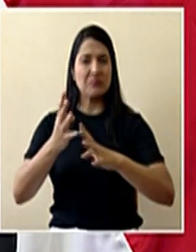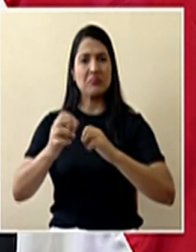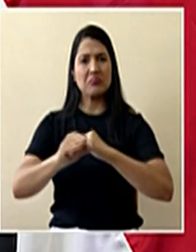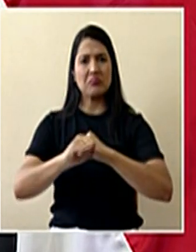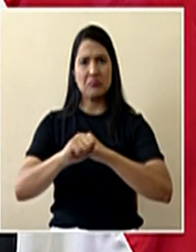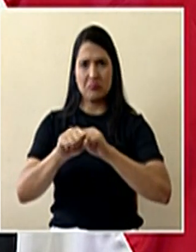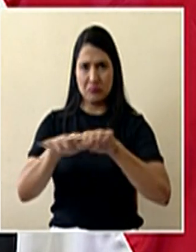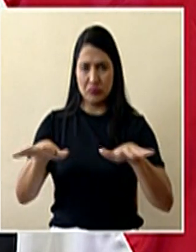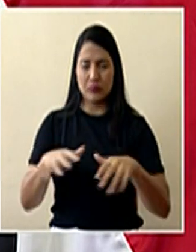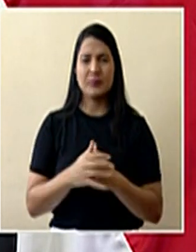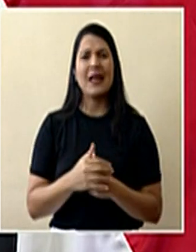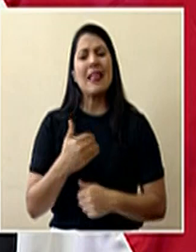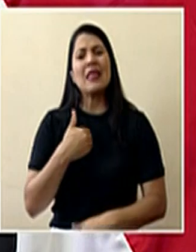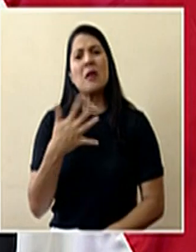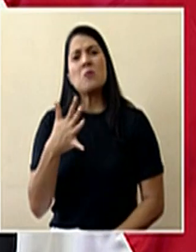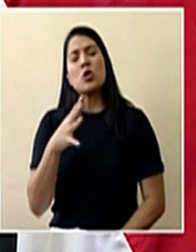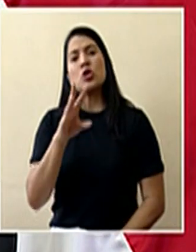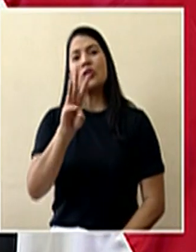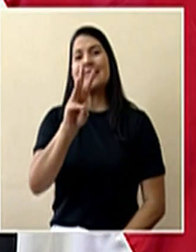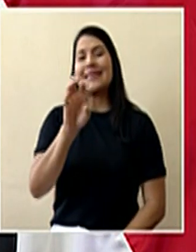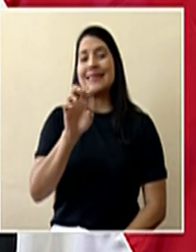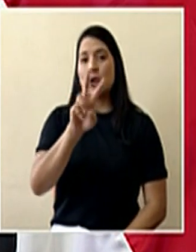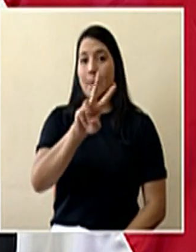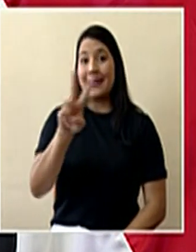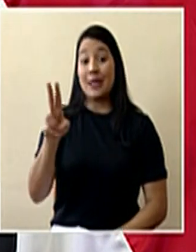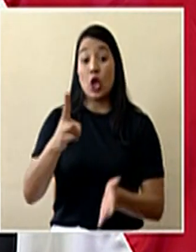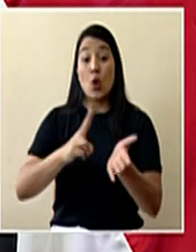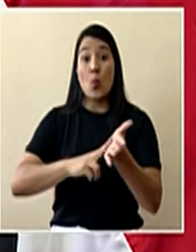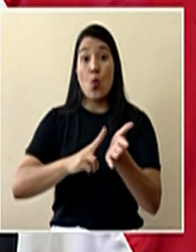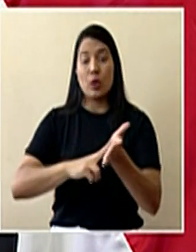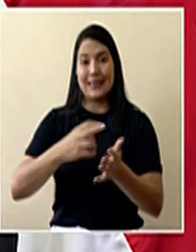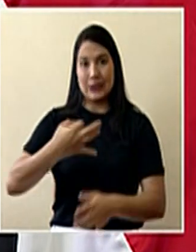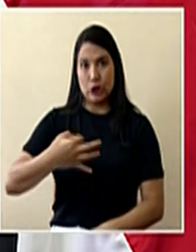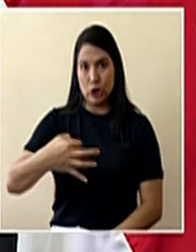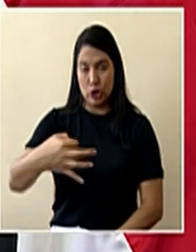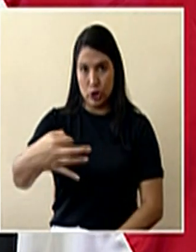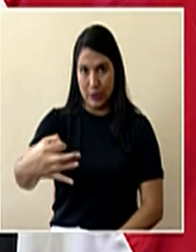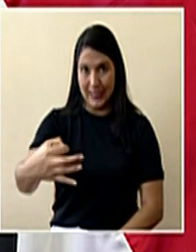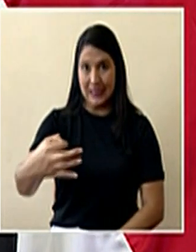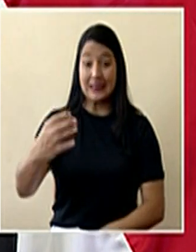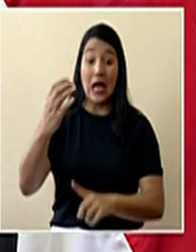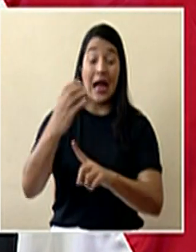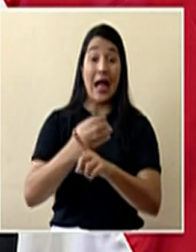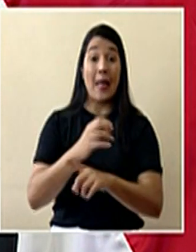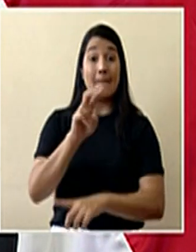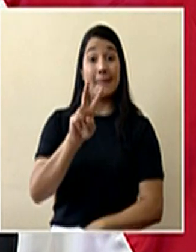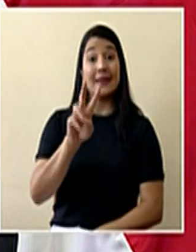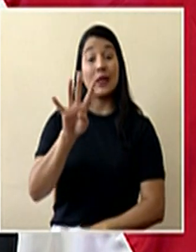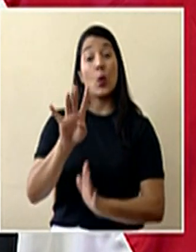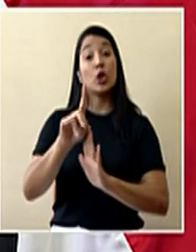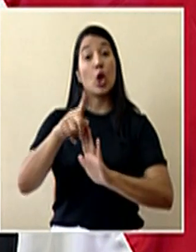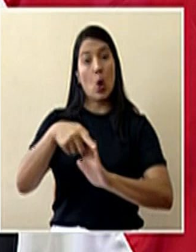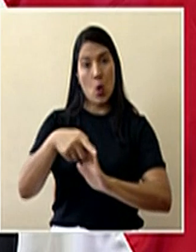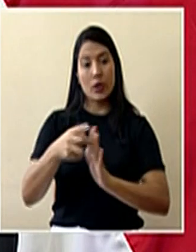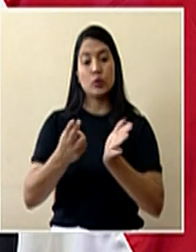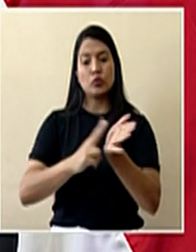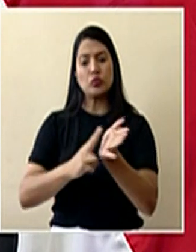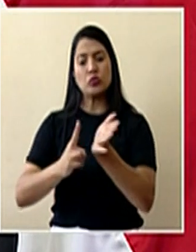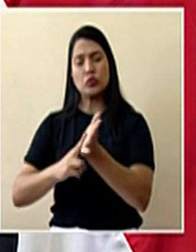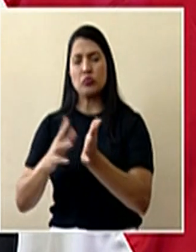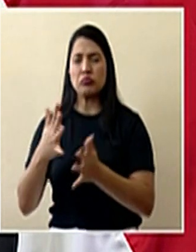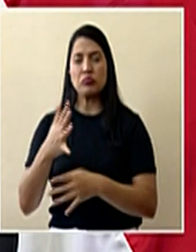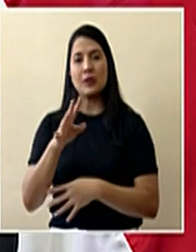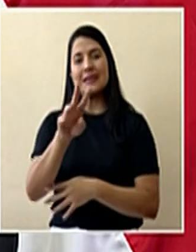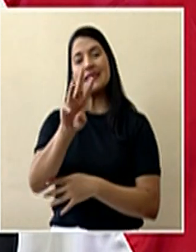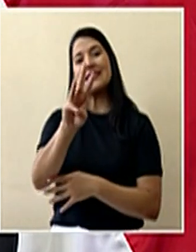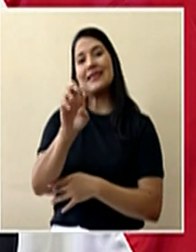de aproximadamente de 622 infracciones diarias cada 24 horas. Ya estamos prácticamente